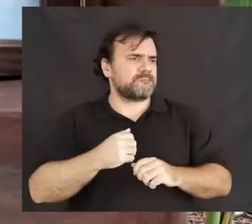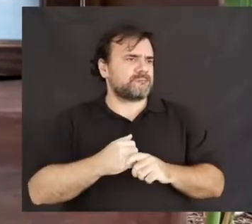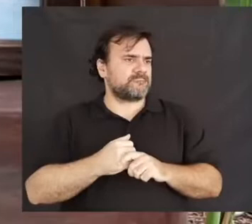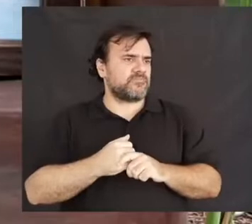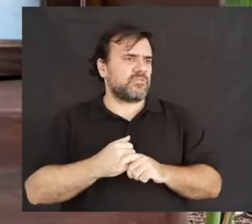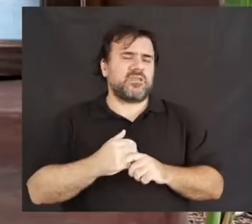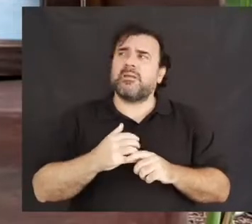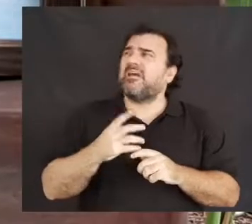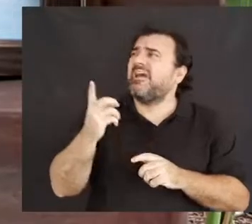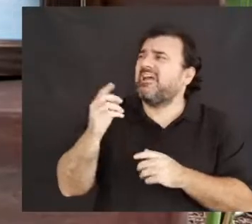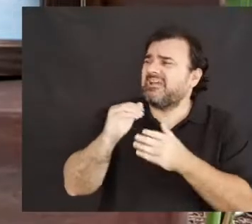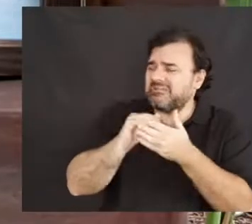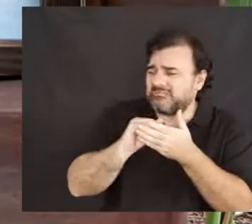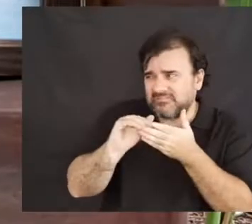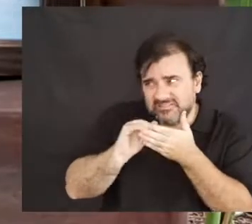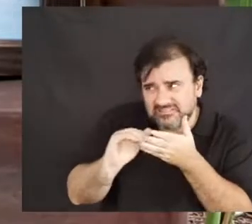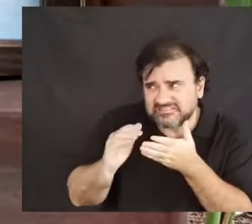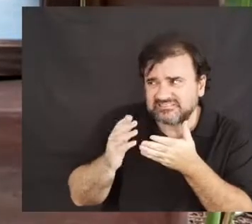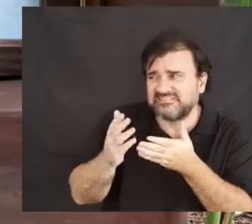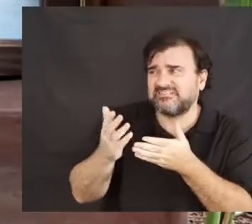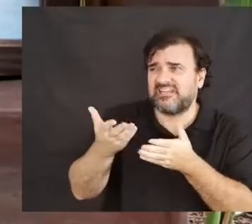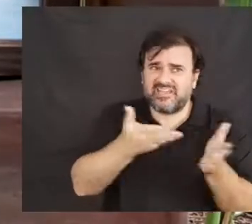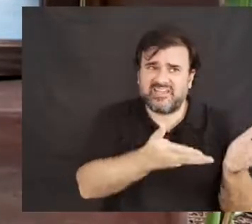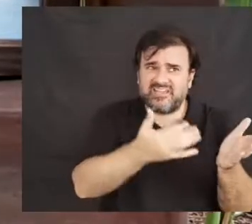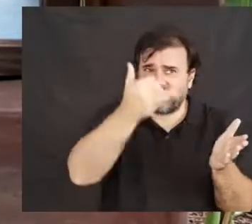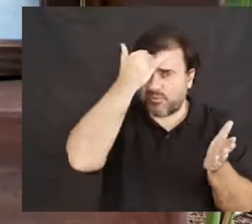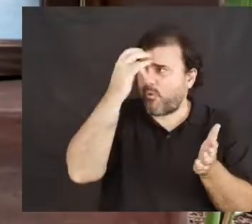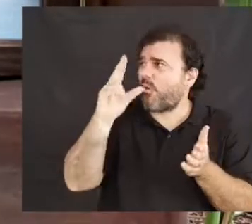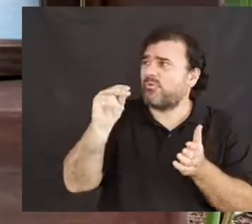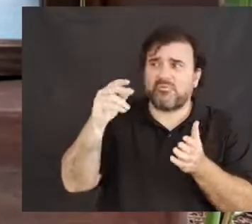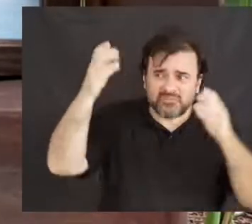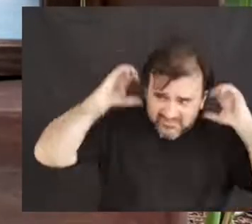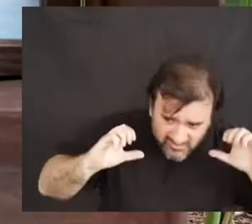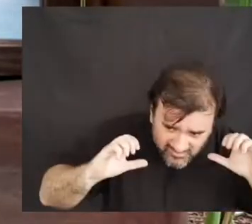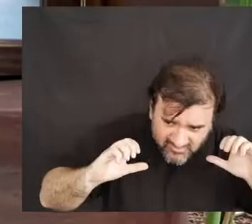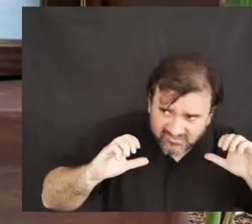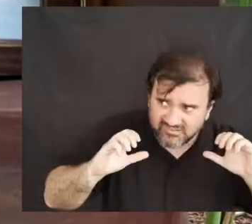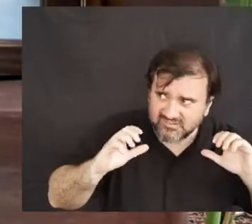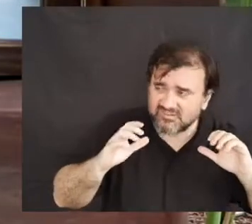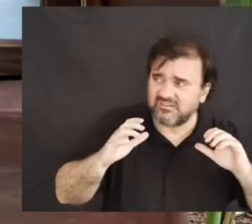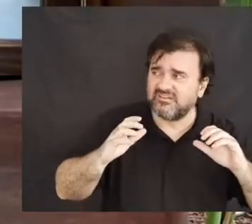Pero, don Lope, usted dispense, pero ese toro no sirve para yugo.